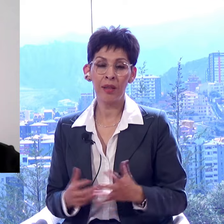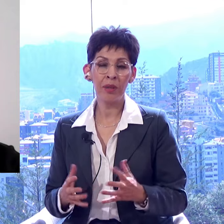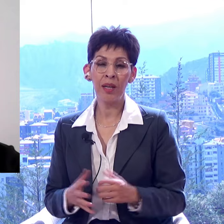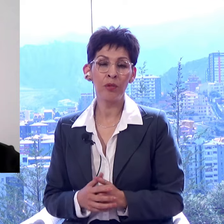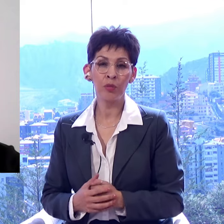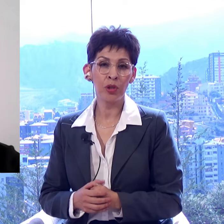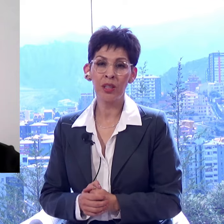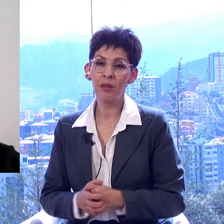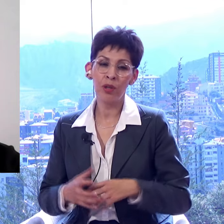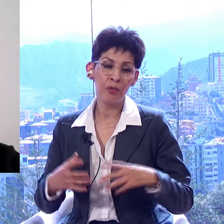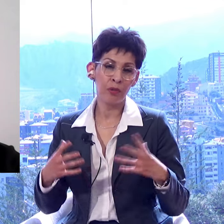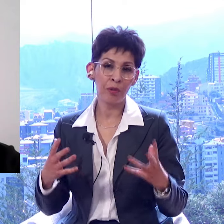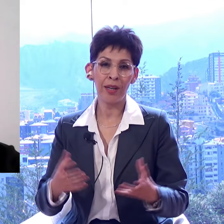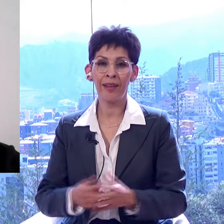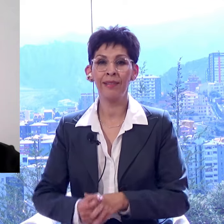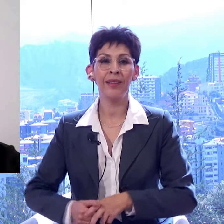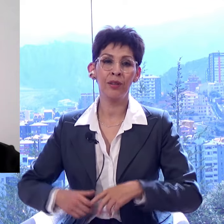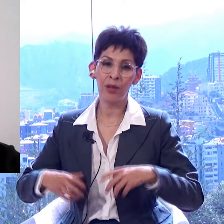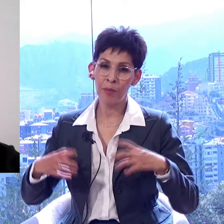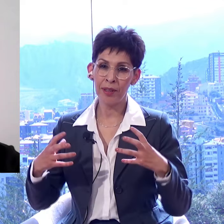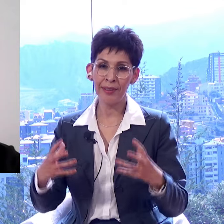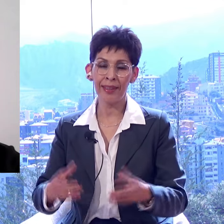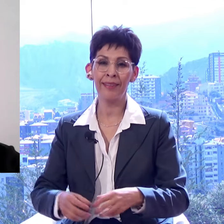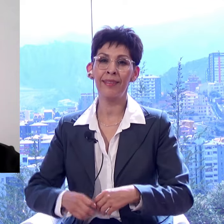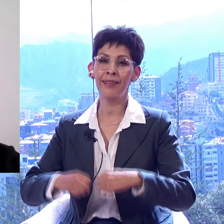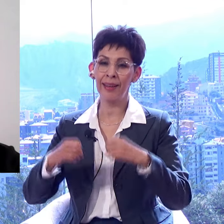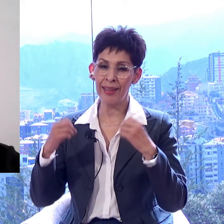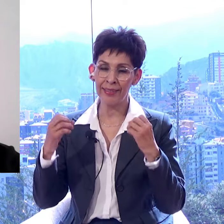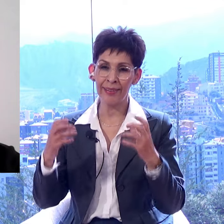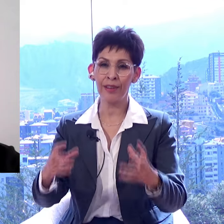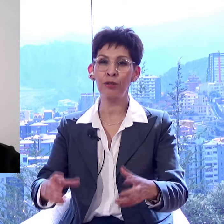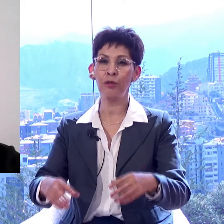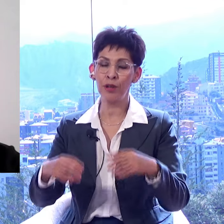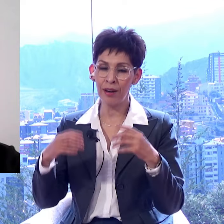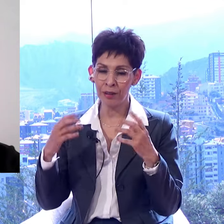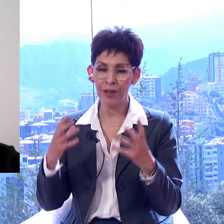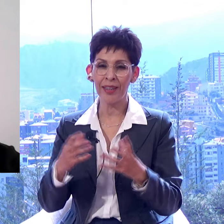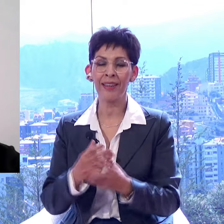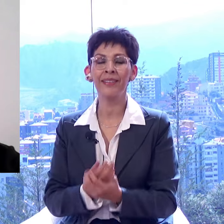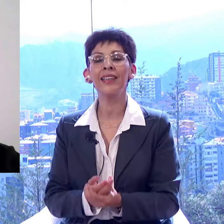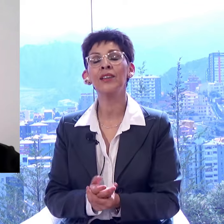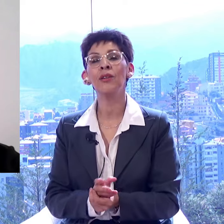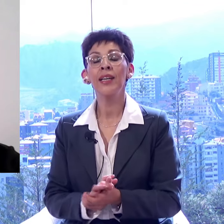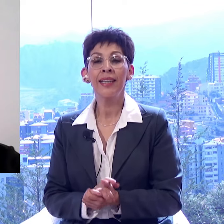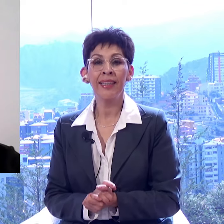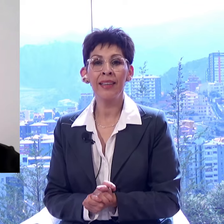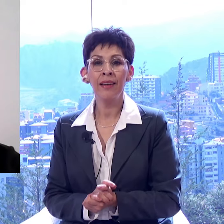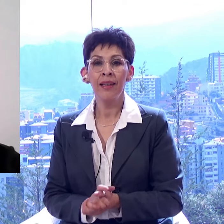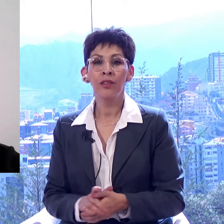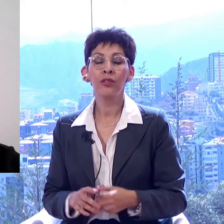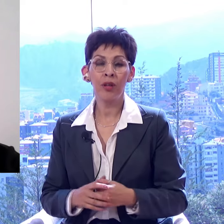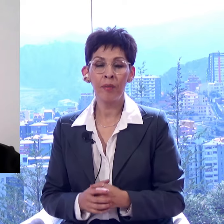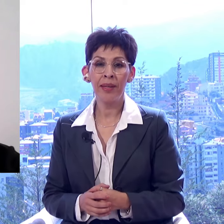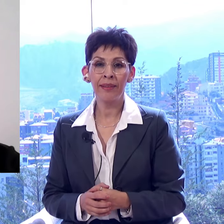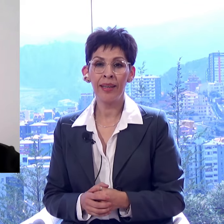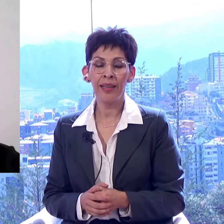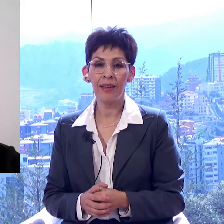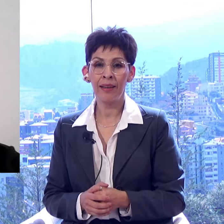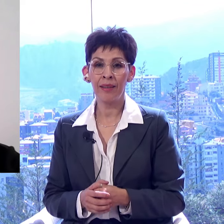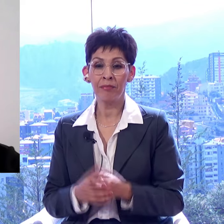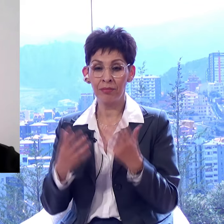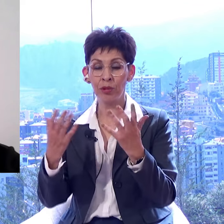Nosotros admiramos muchísimo el fútbol argentino, la poesía argentina, la literatura, el rock argentino, y no